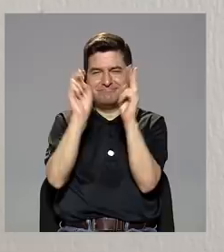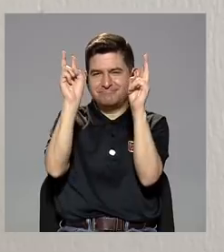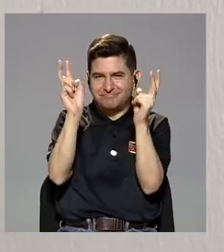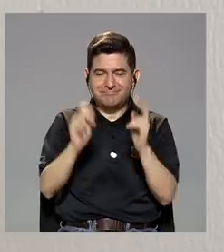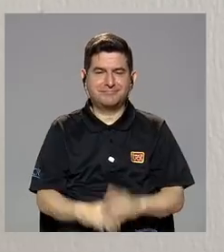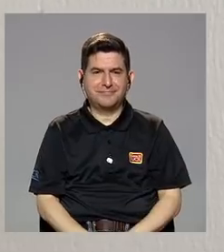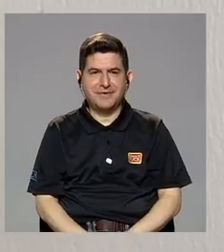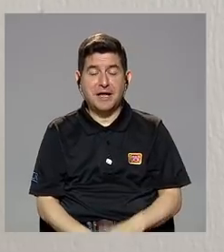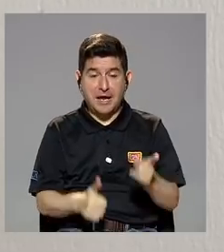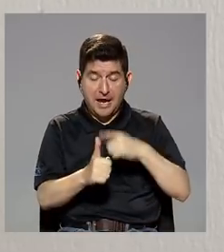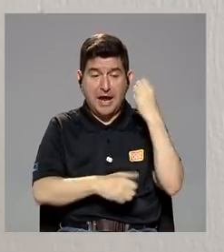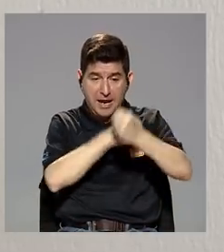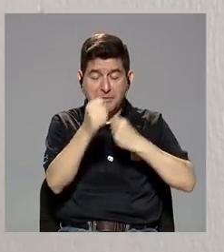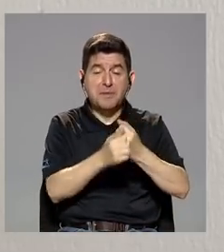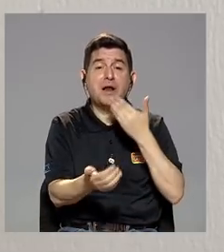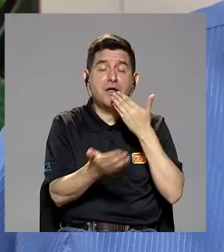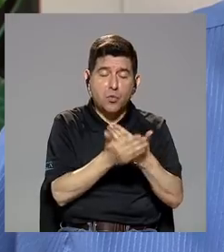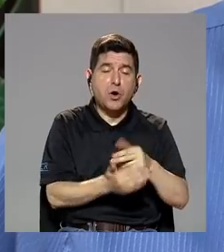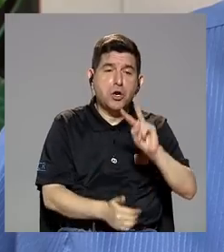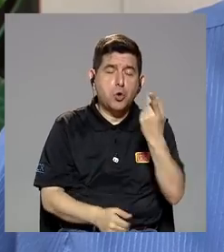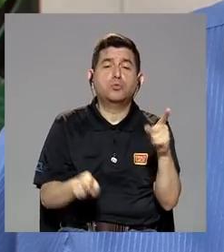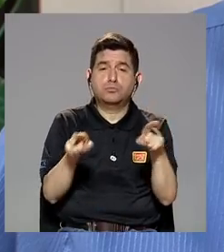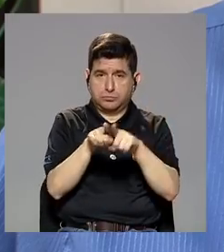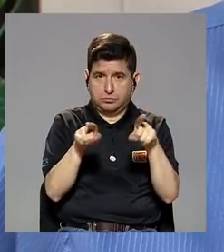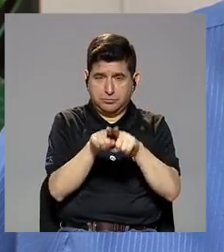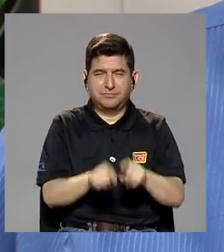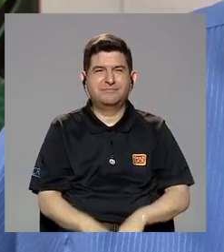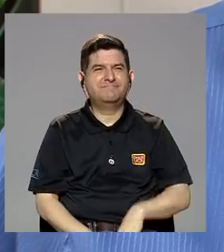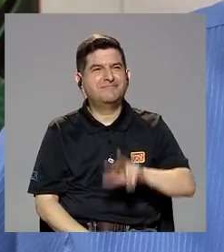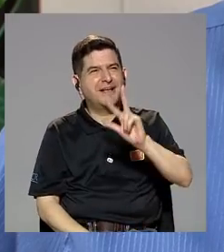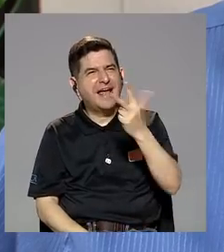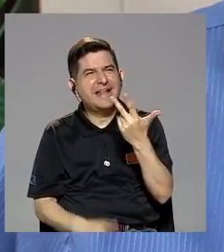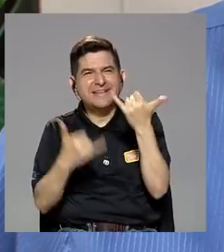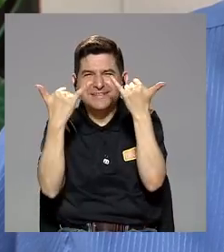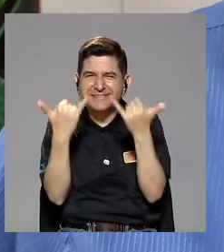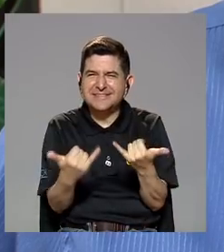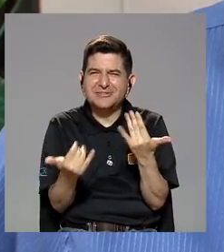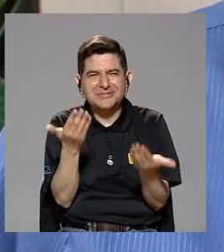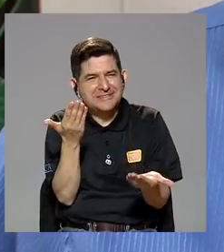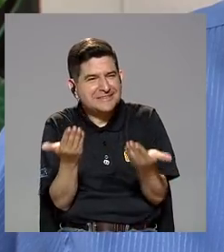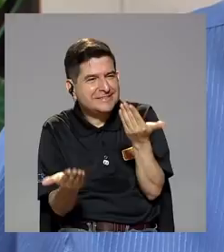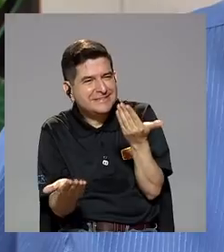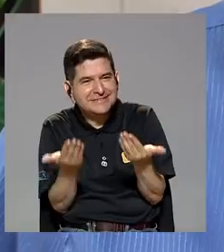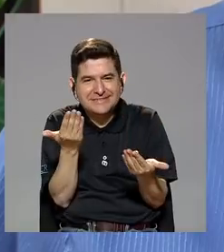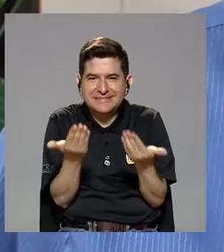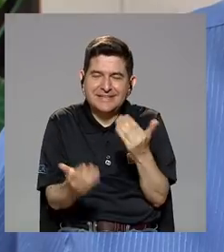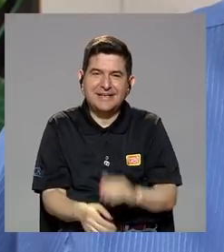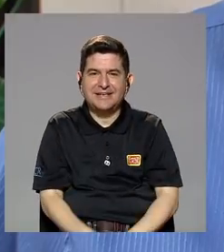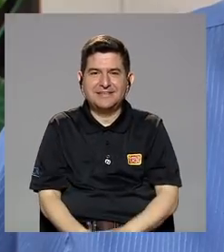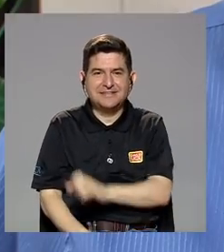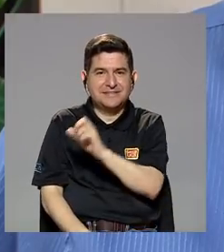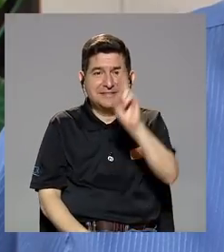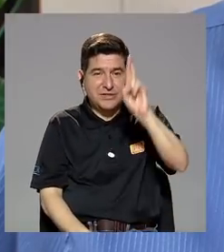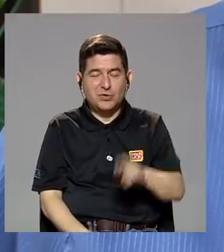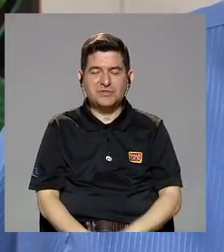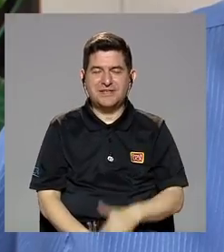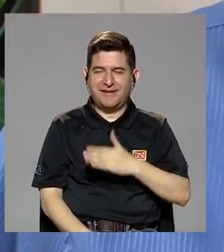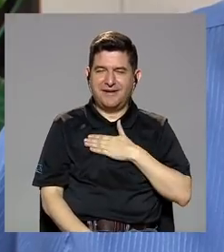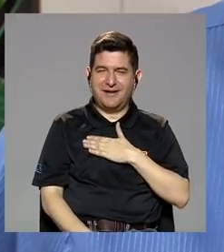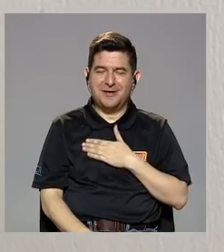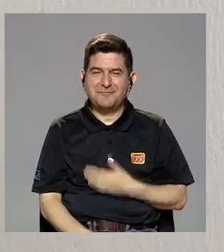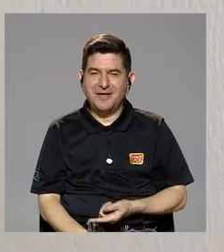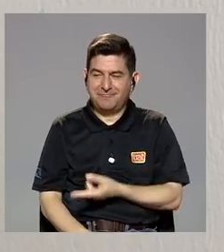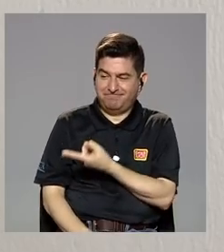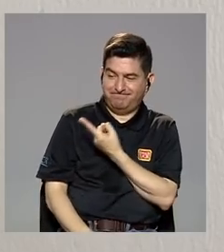así primera ya fue muy bueno segundo también ya el tercero como que ya costa rica me jalaba muy